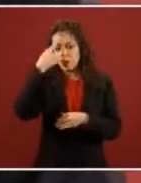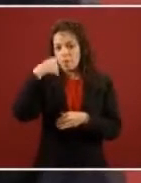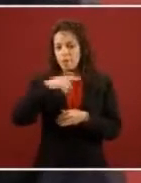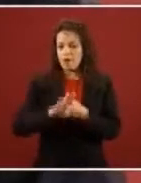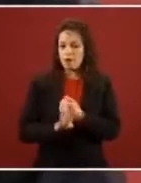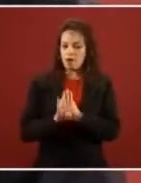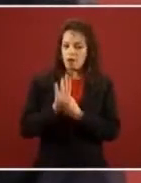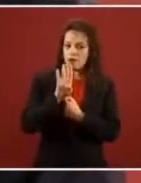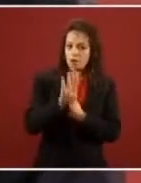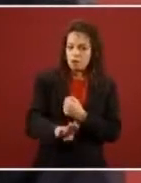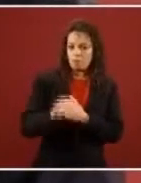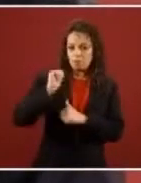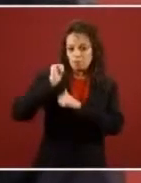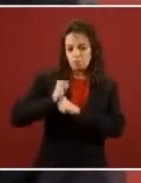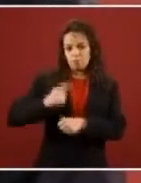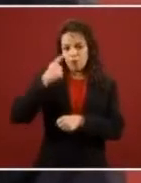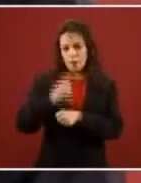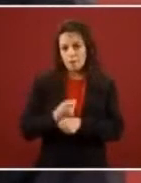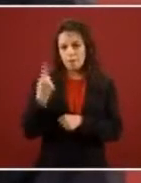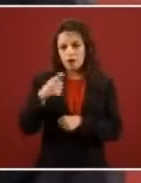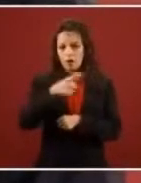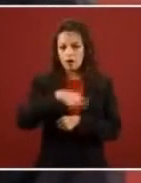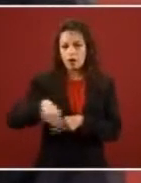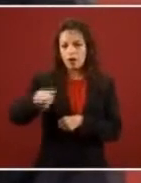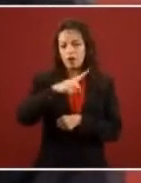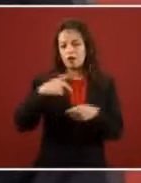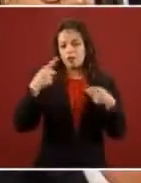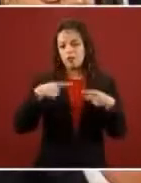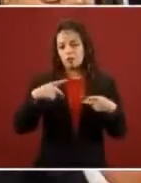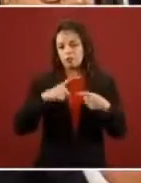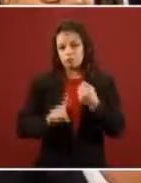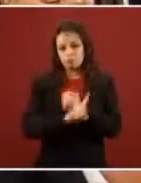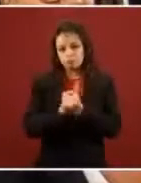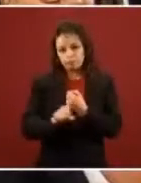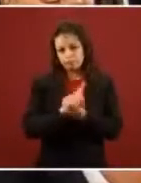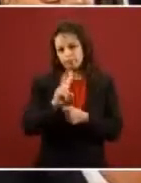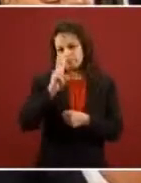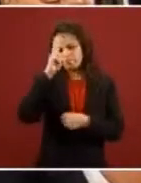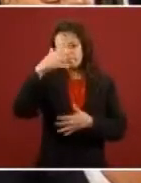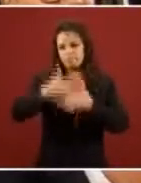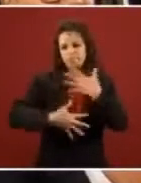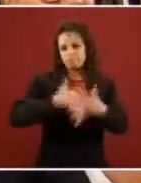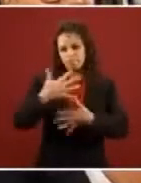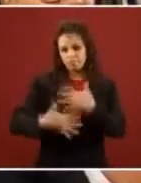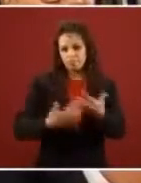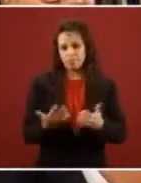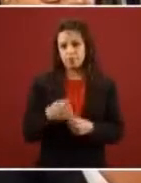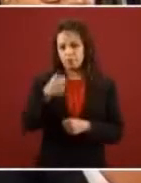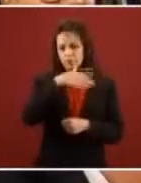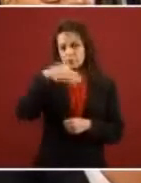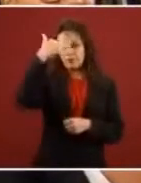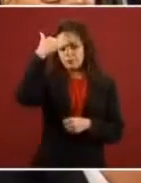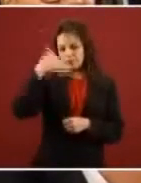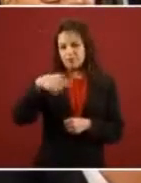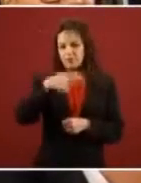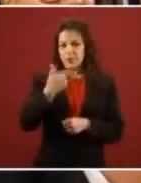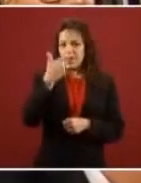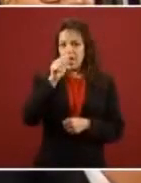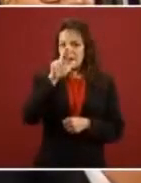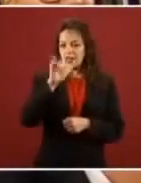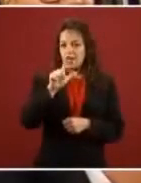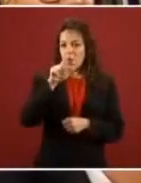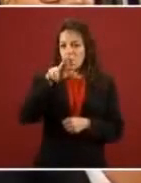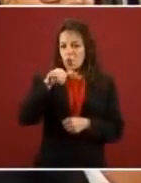la delincuencia. Estás enterado del caso de García Luna, el encargado